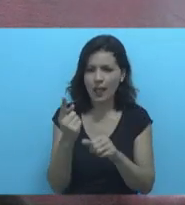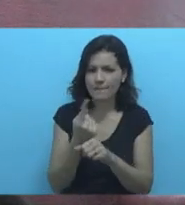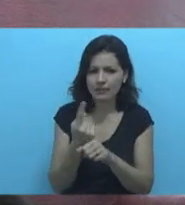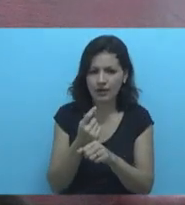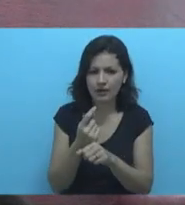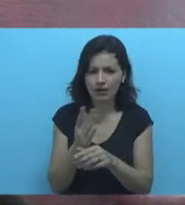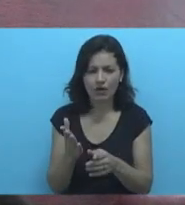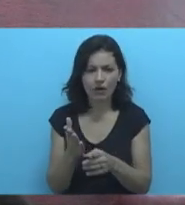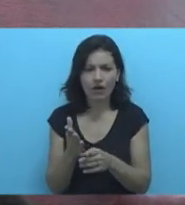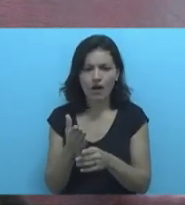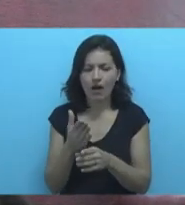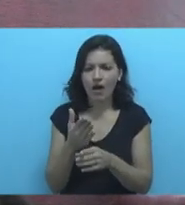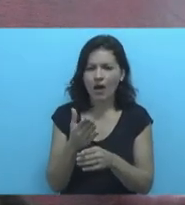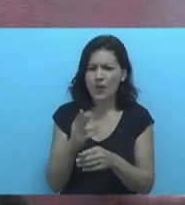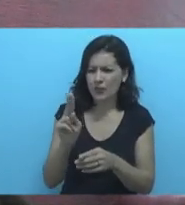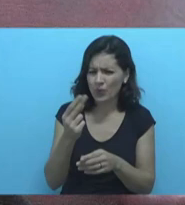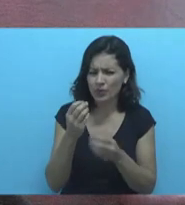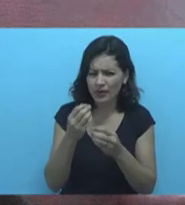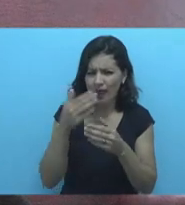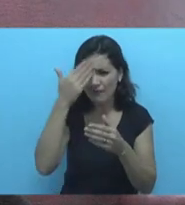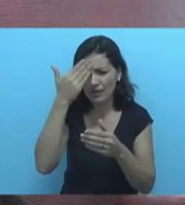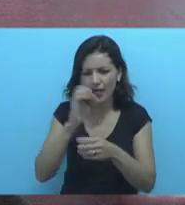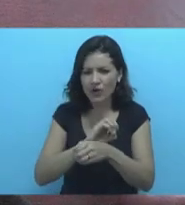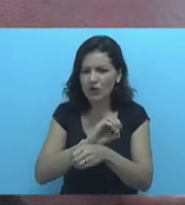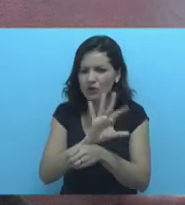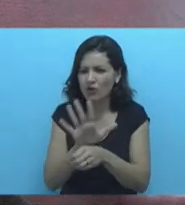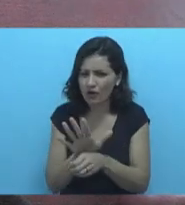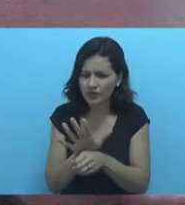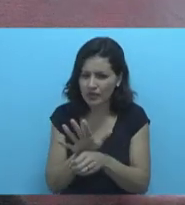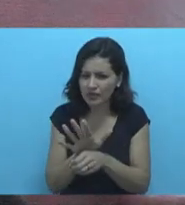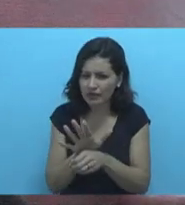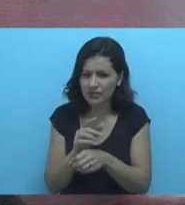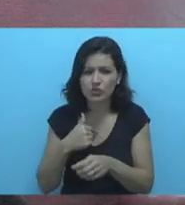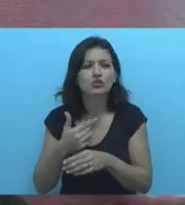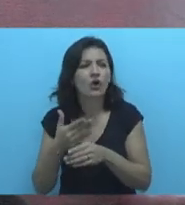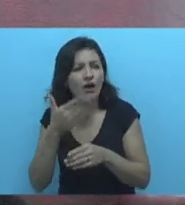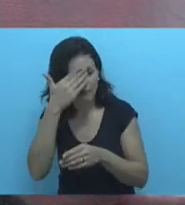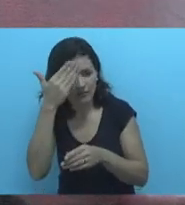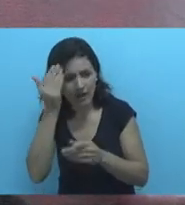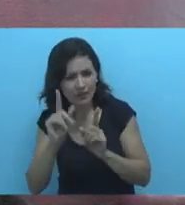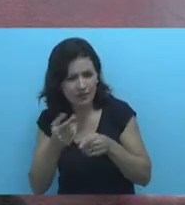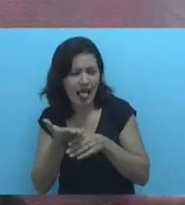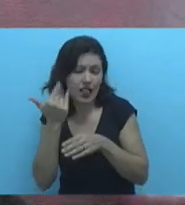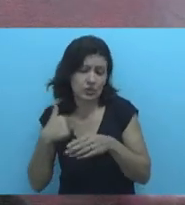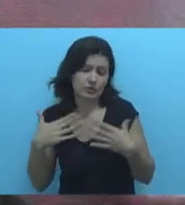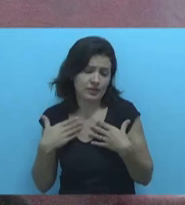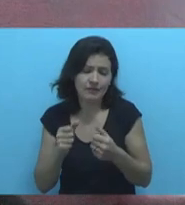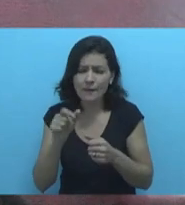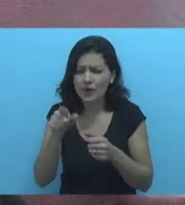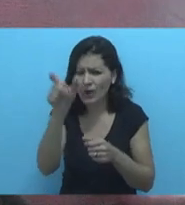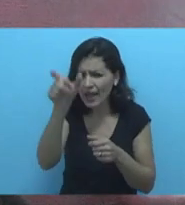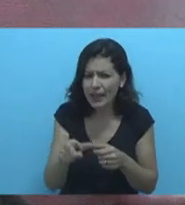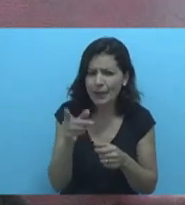que yo padecí, pero que además murió un papá, un hermano, un marido,